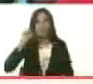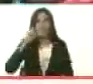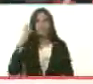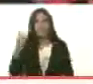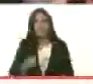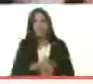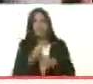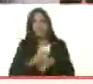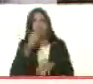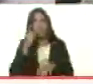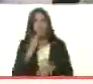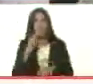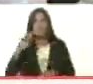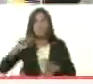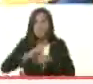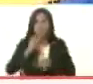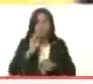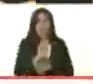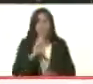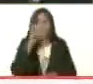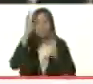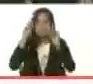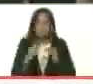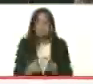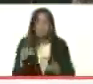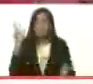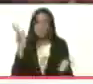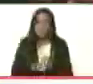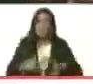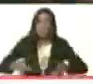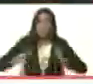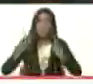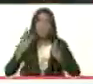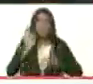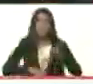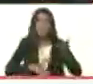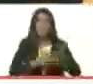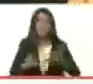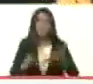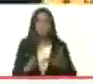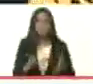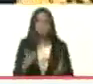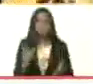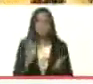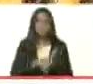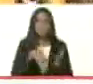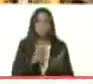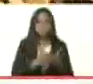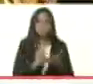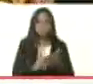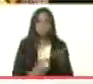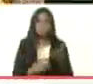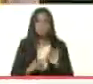gobierno bolivariano. Primera decisión, aprobada la agenda propuesta por los CPT.